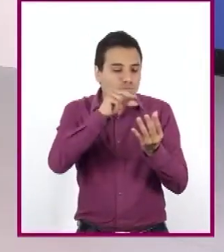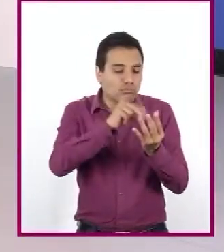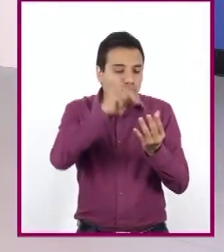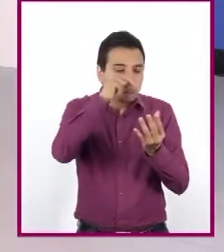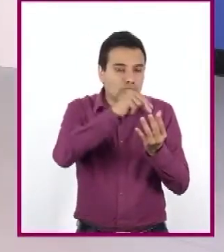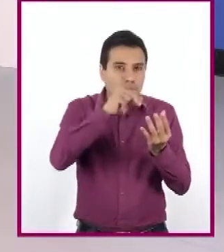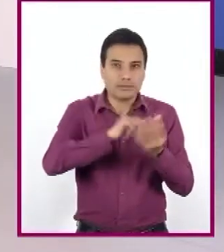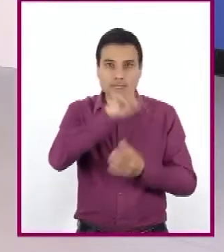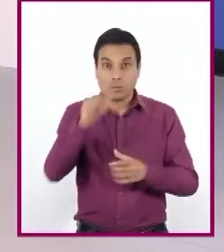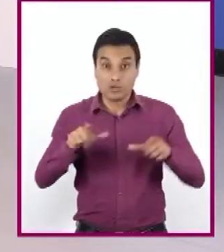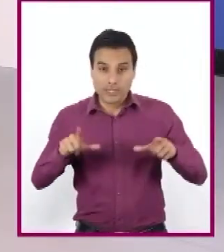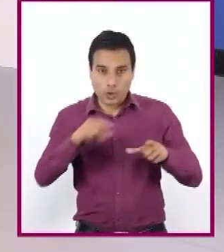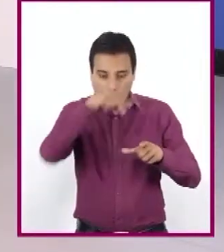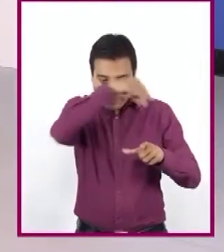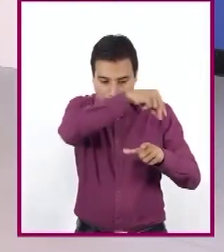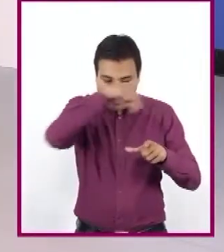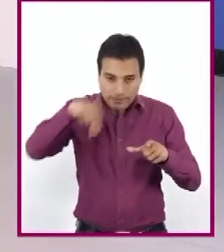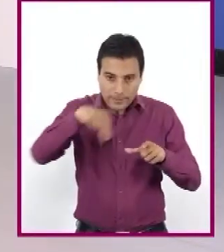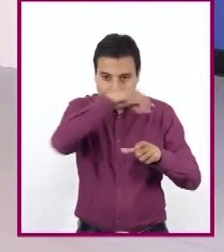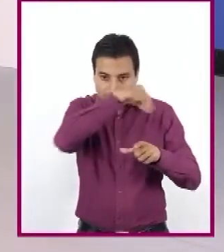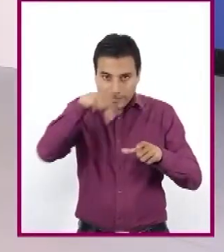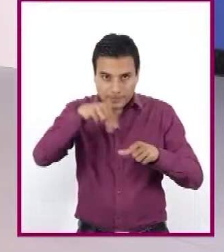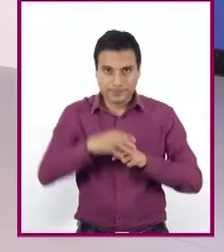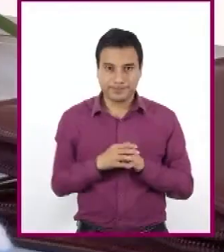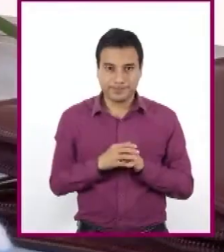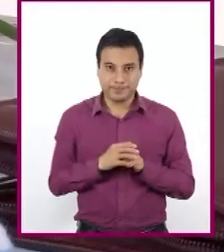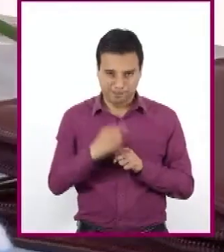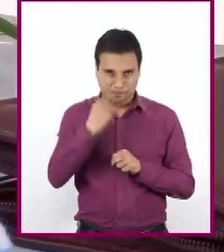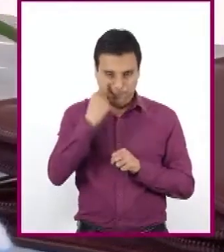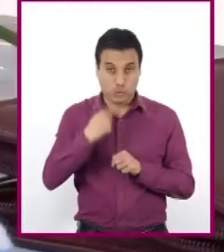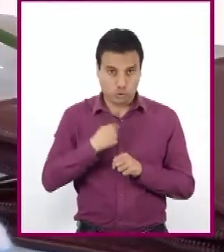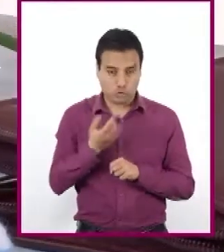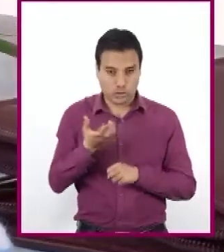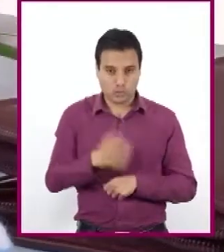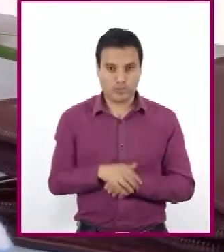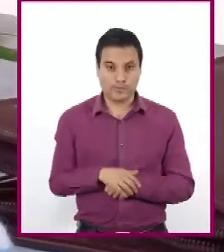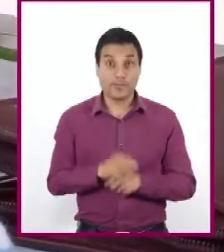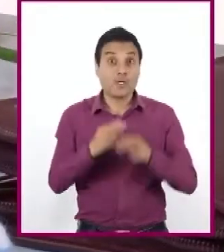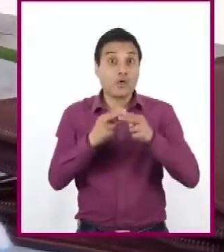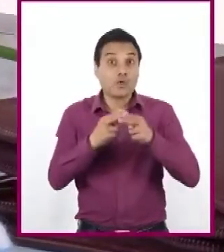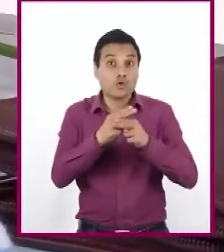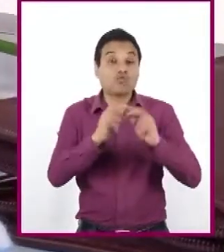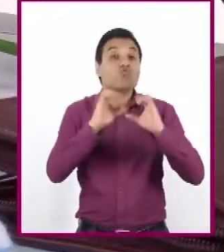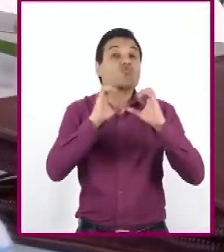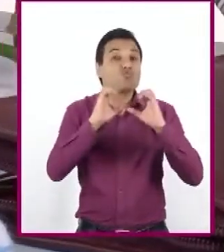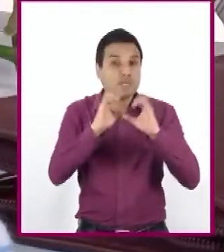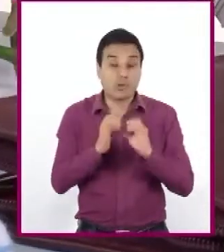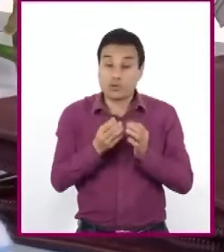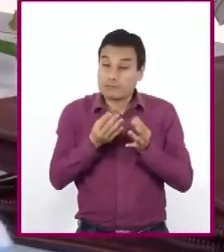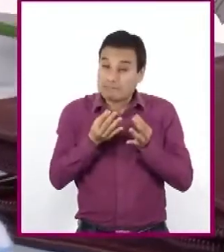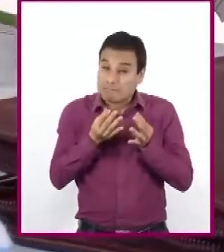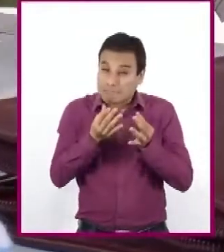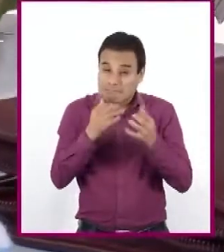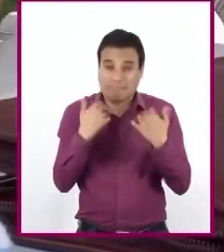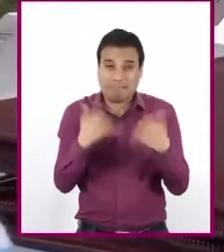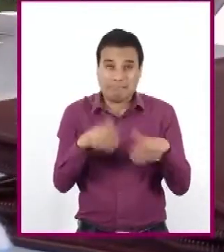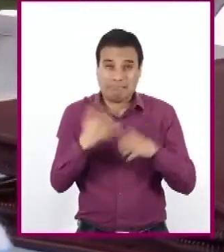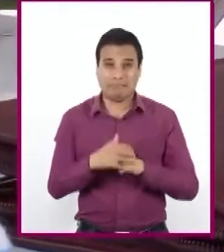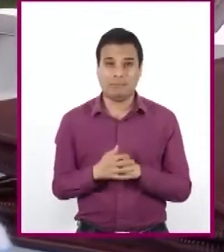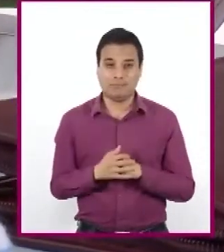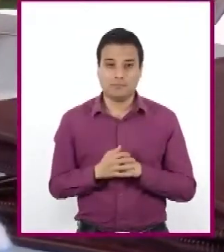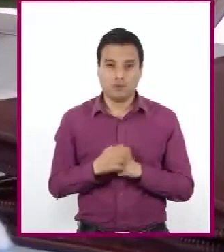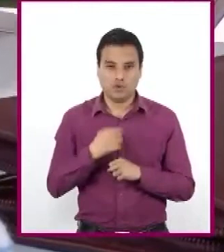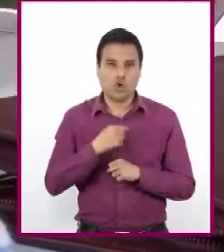la charola. A ver, vamos a realizarlo. Claro que sí. Tener mucho cuidado con el bisturí porque es muy filoso. Vamos a hacer un pequeño